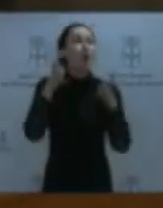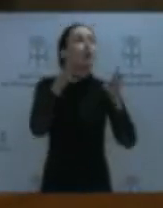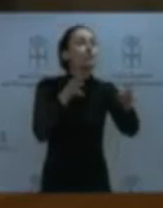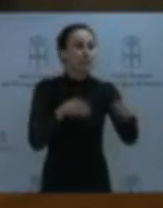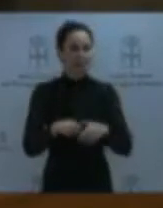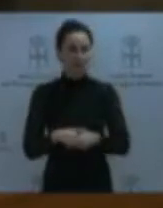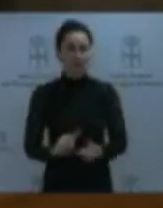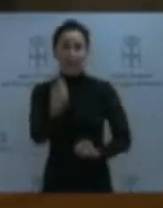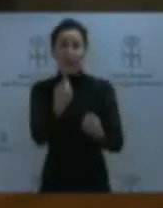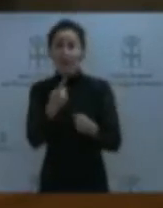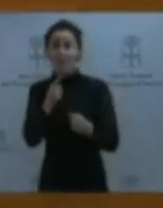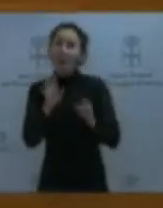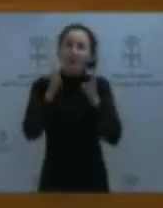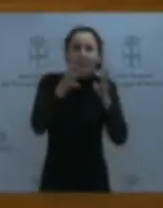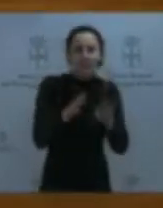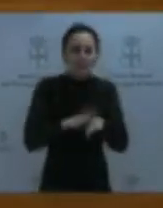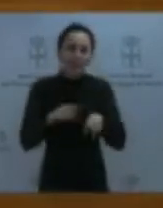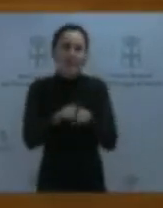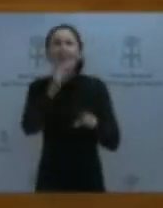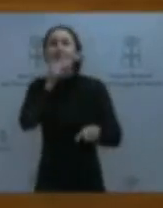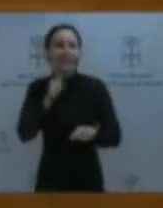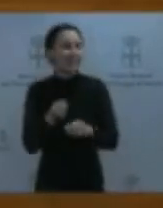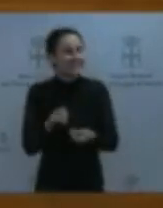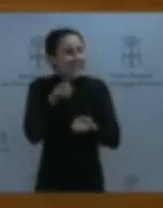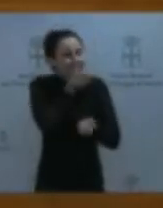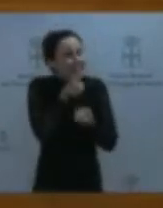estoy inclinado al consejismo, incluso en estos